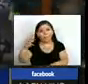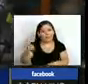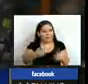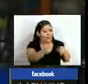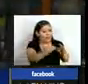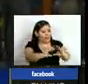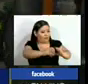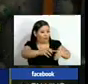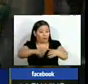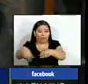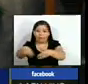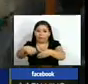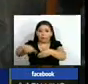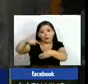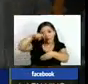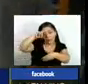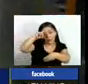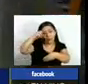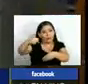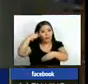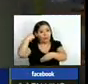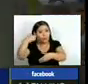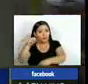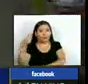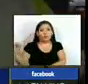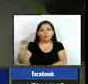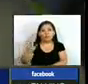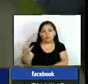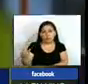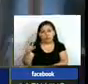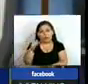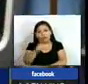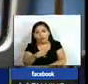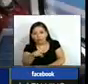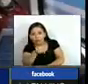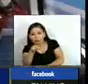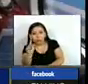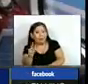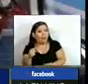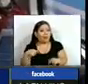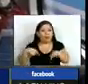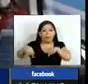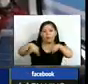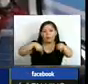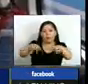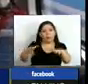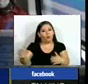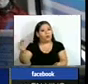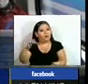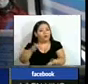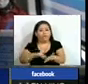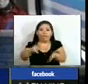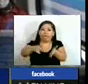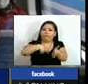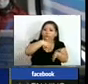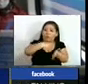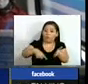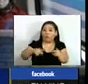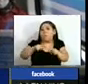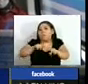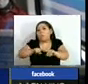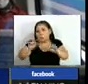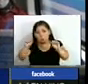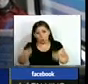actividades consideradas esenciales. A partir del miércoles, la actividad física en la vía pública también volverá a estar prohibida, aunque